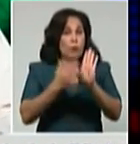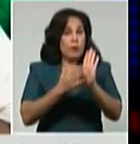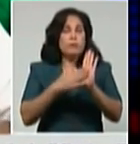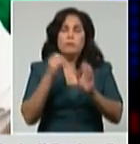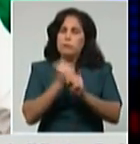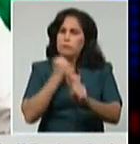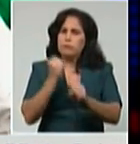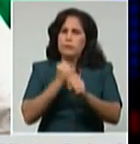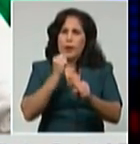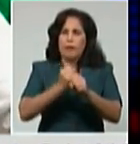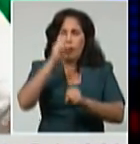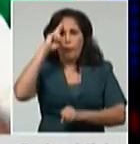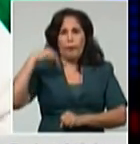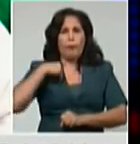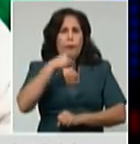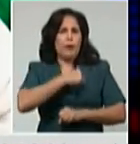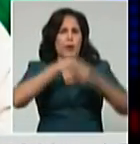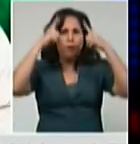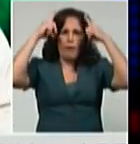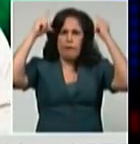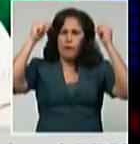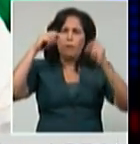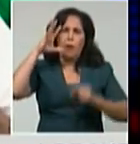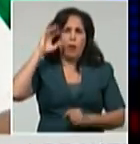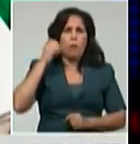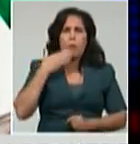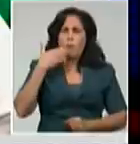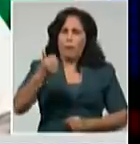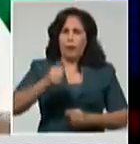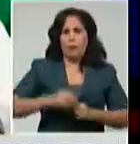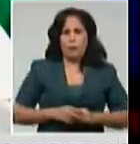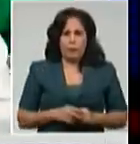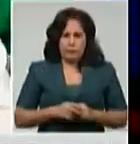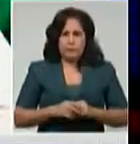se desarrolla en todos estos lugares.